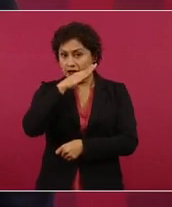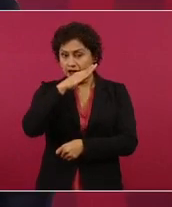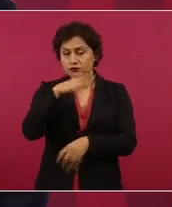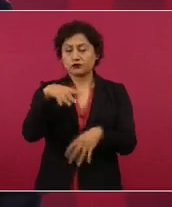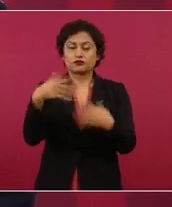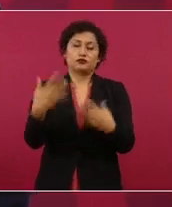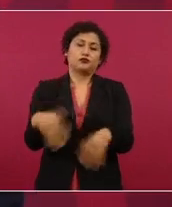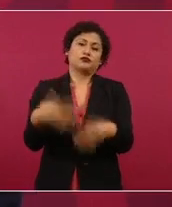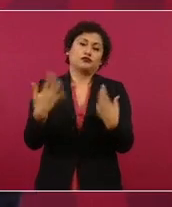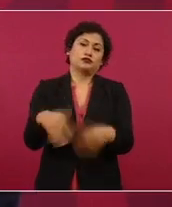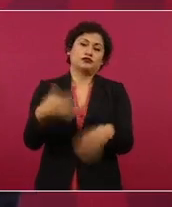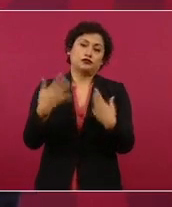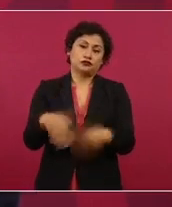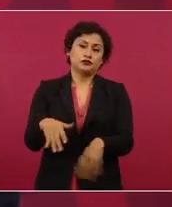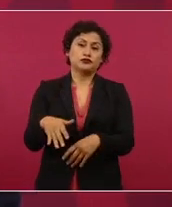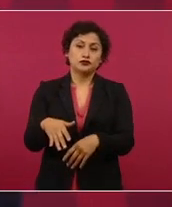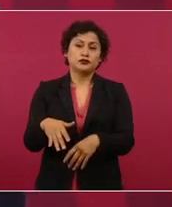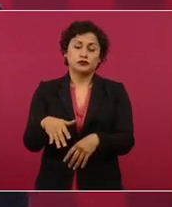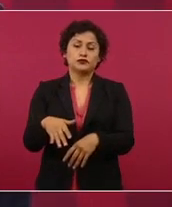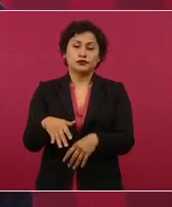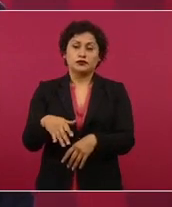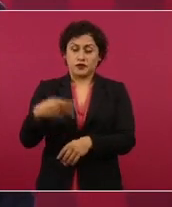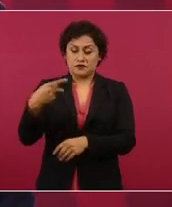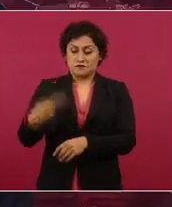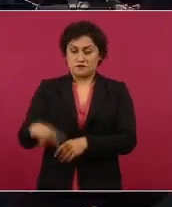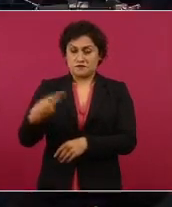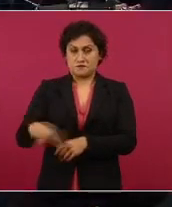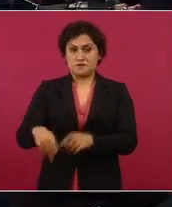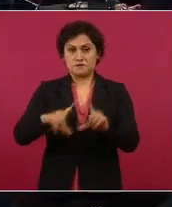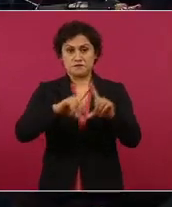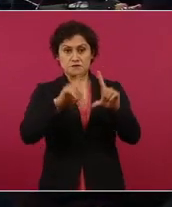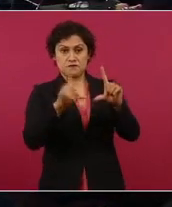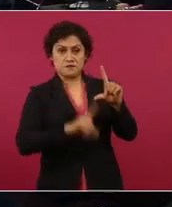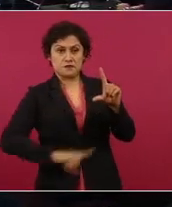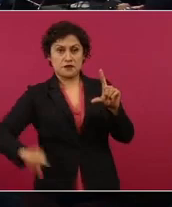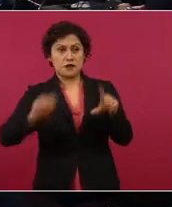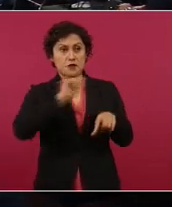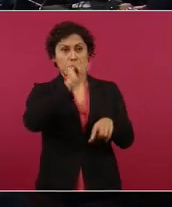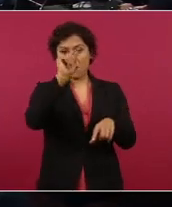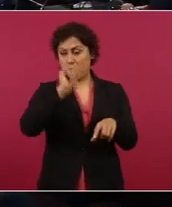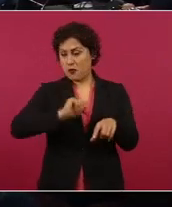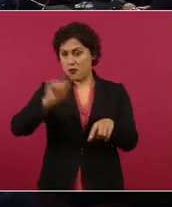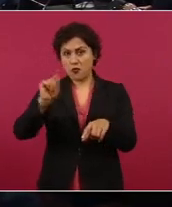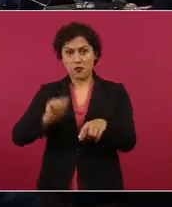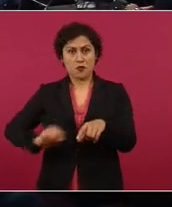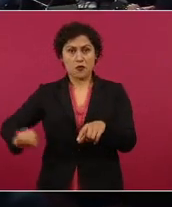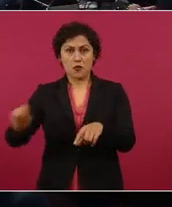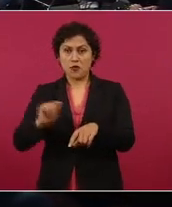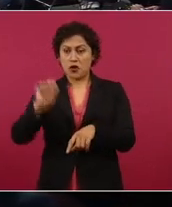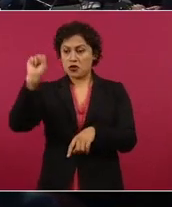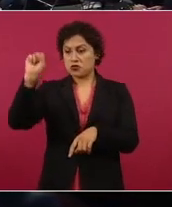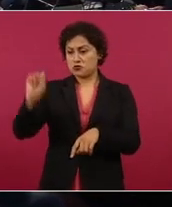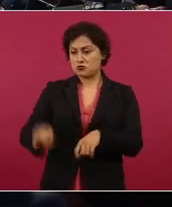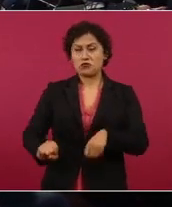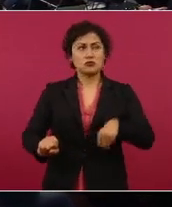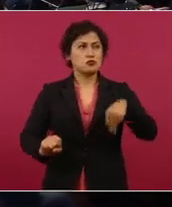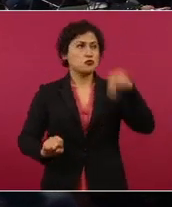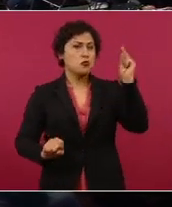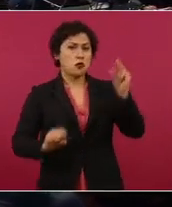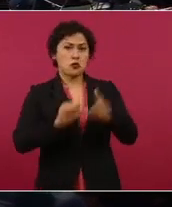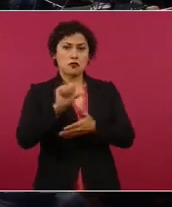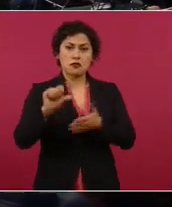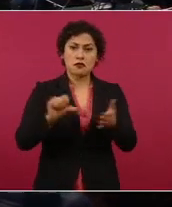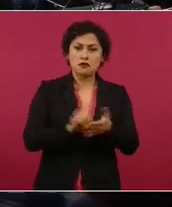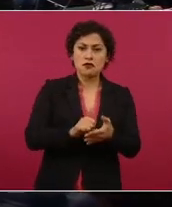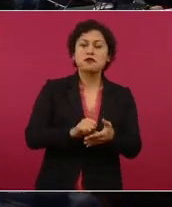bendita, que además se da en todos lados, se da en la costa, se da en la sierra,